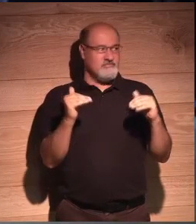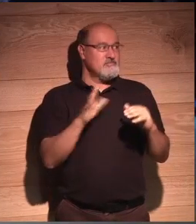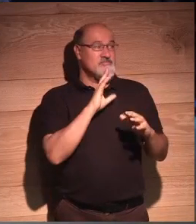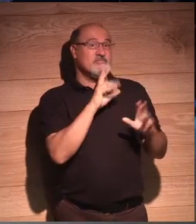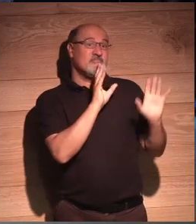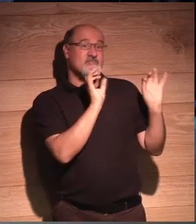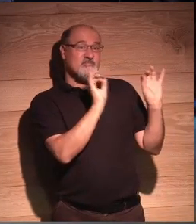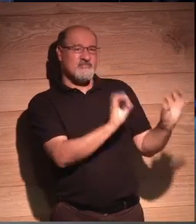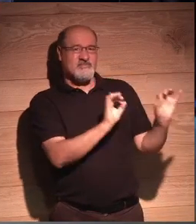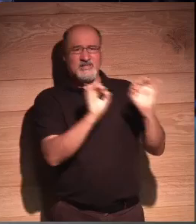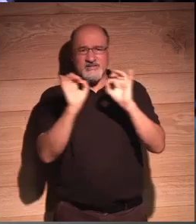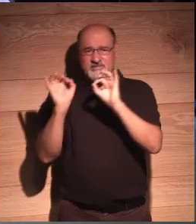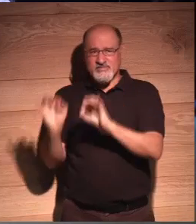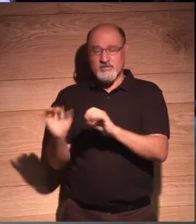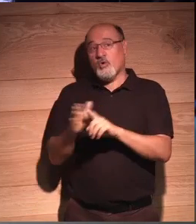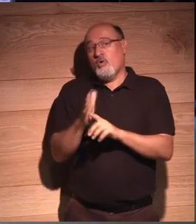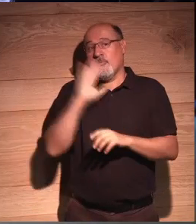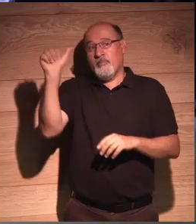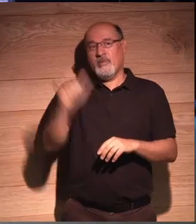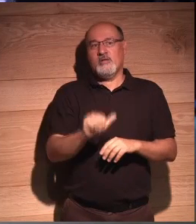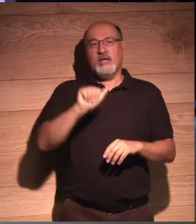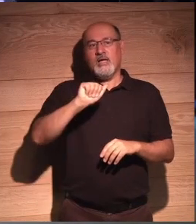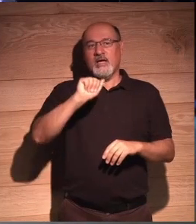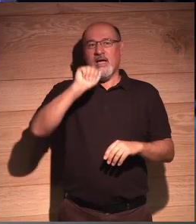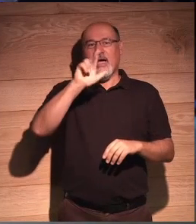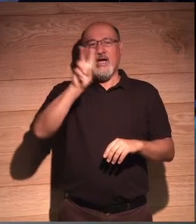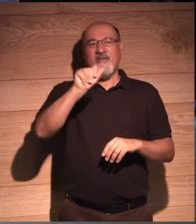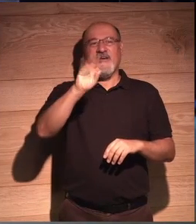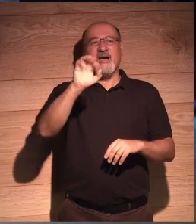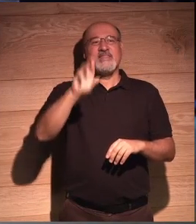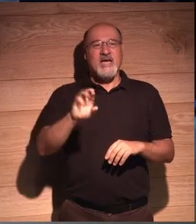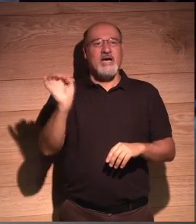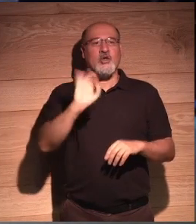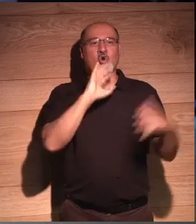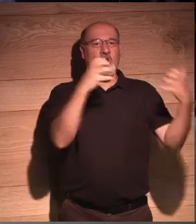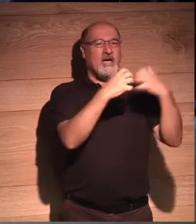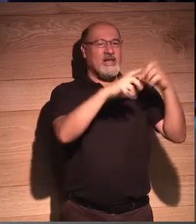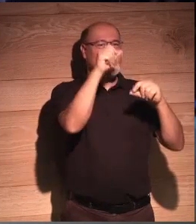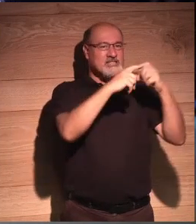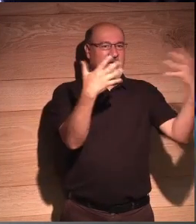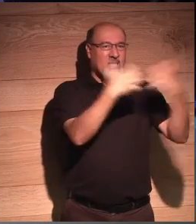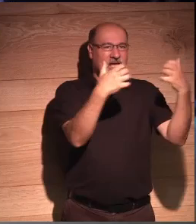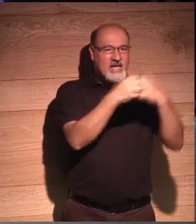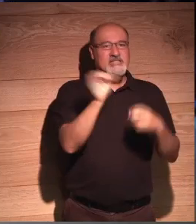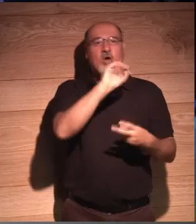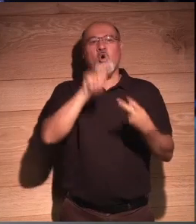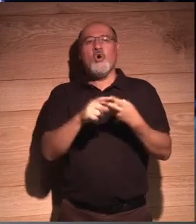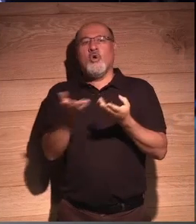más taquilla Avatar o los Avengers que la Guerra de las Galaxias o lo que el viento se llevó. Pero